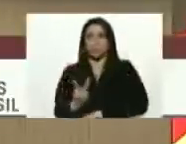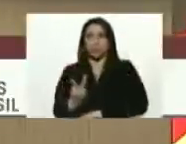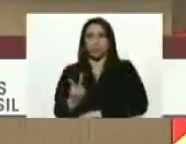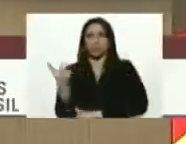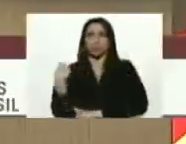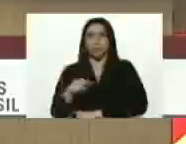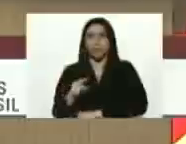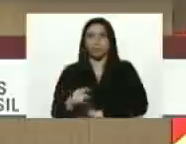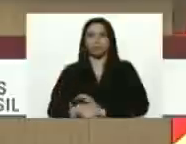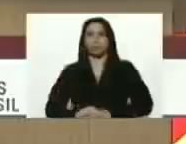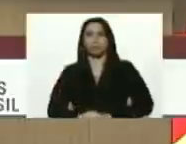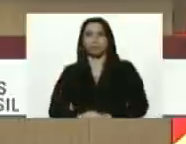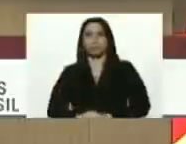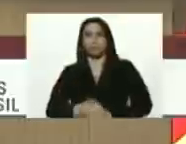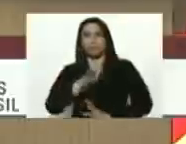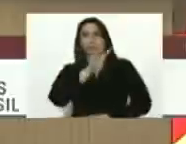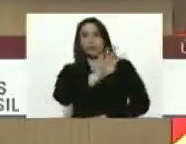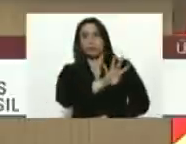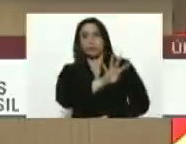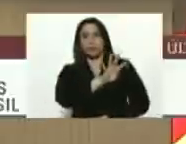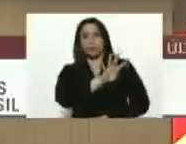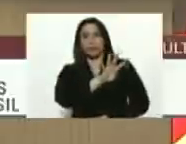tiene